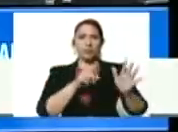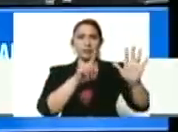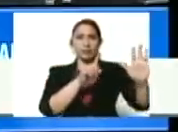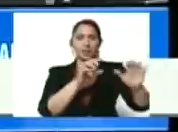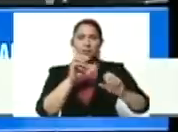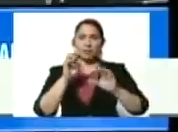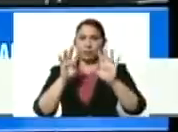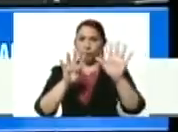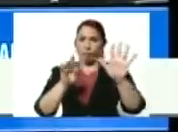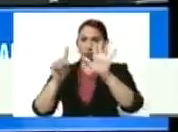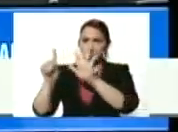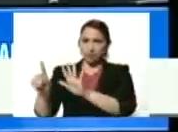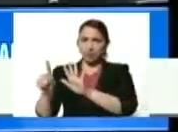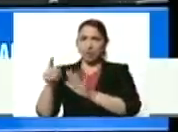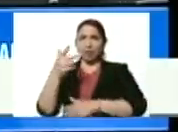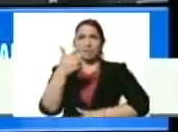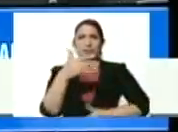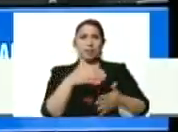2.696,